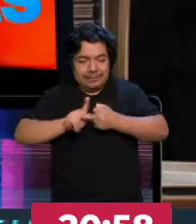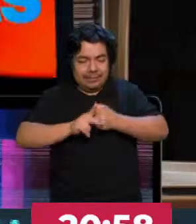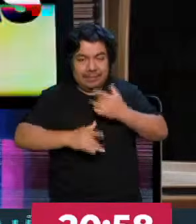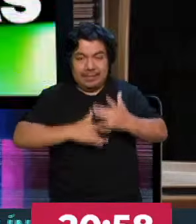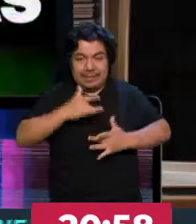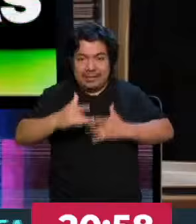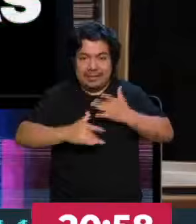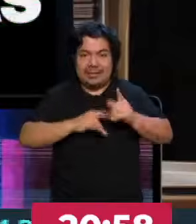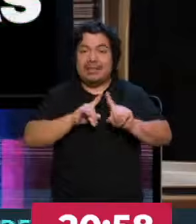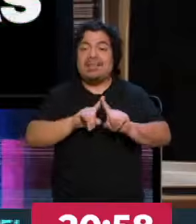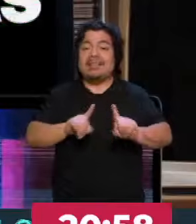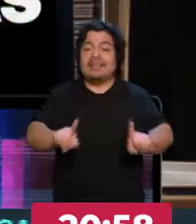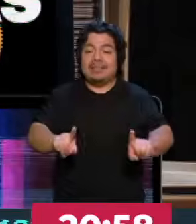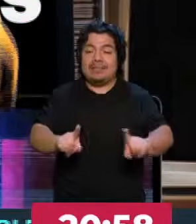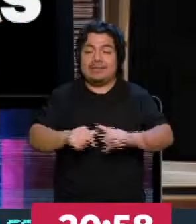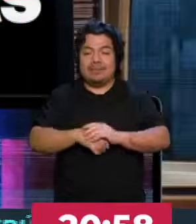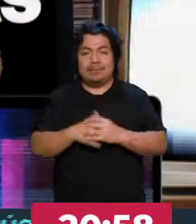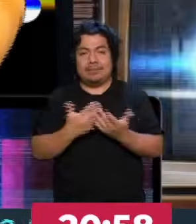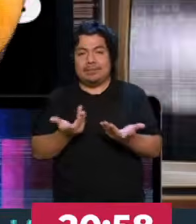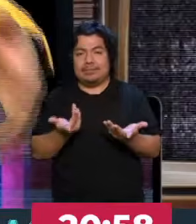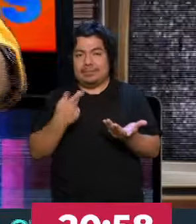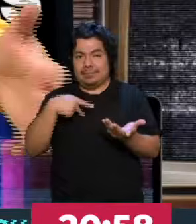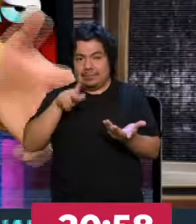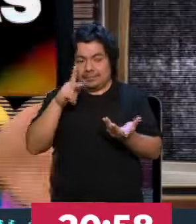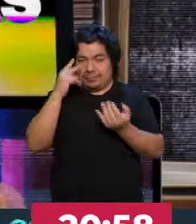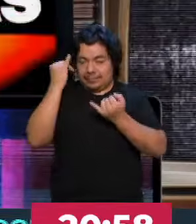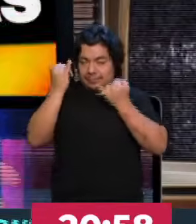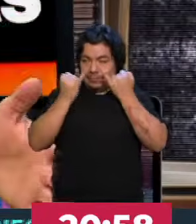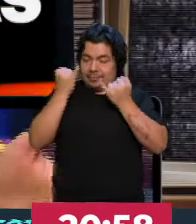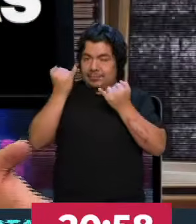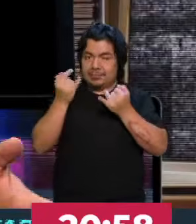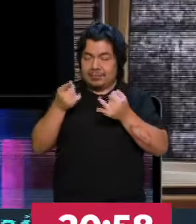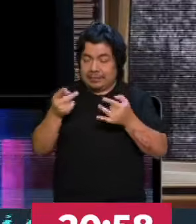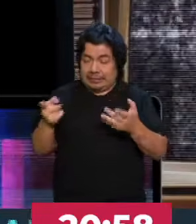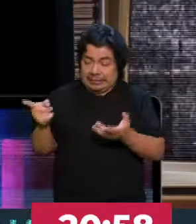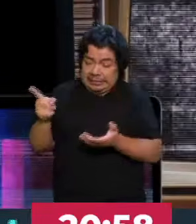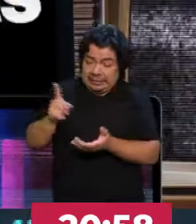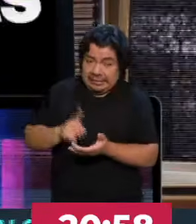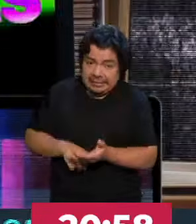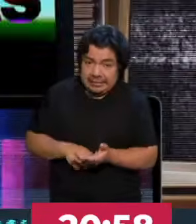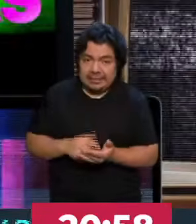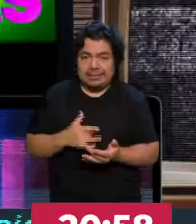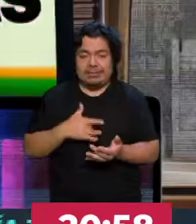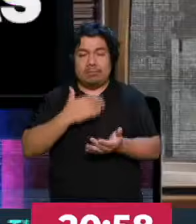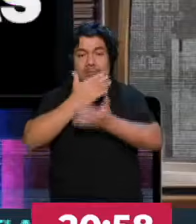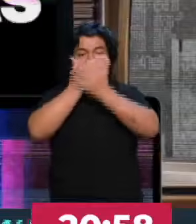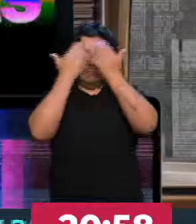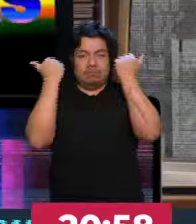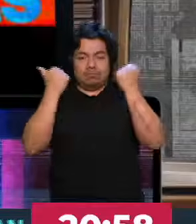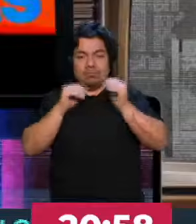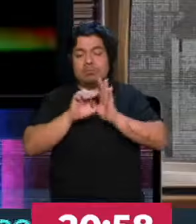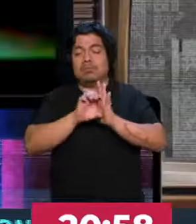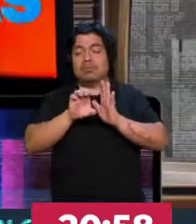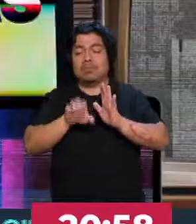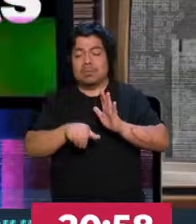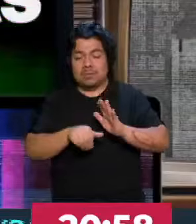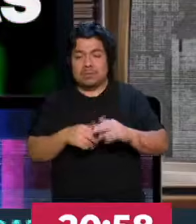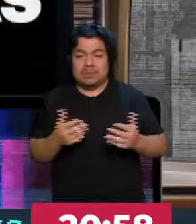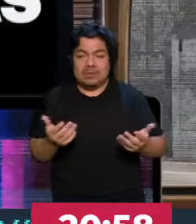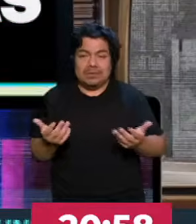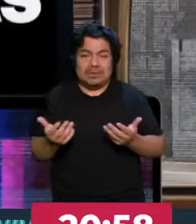forma distinta. Pero ¿qué pasaría si te metes en esa bronca, no? Yo no me imaginaría, por ejemplo, en un